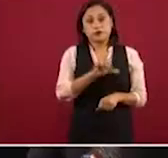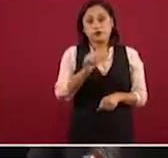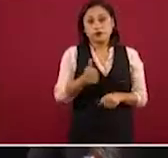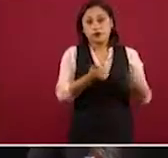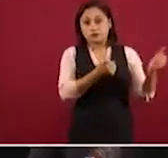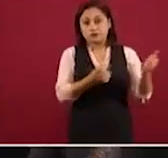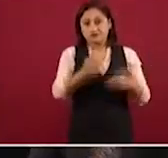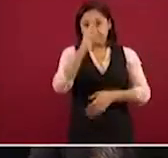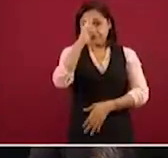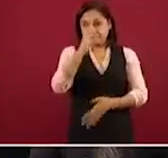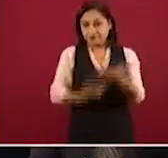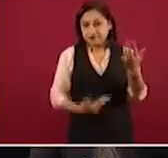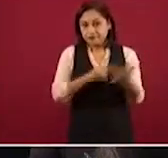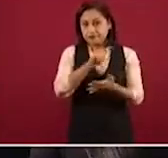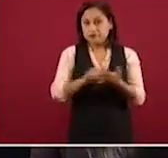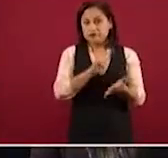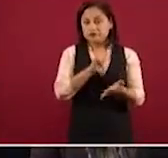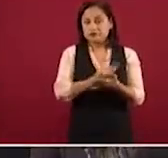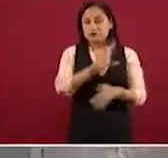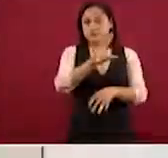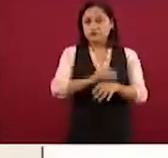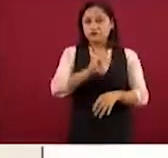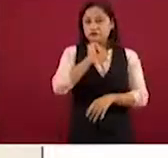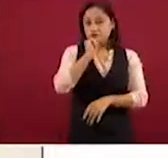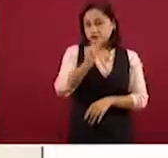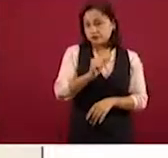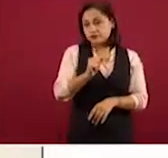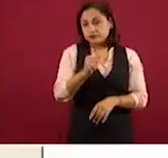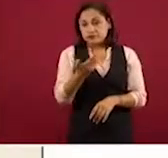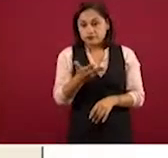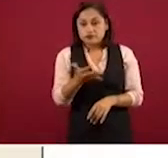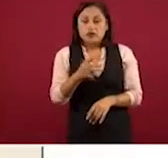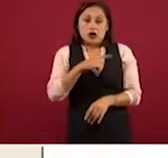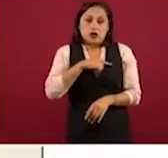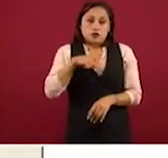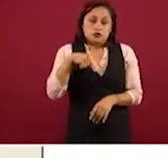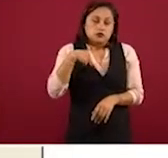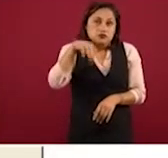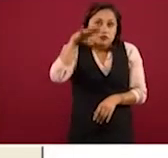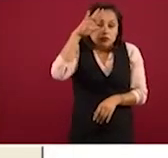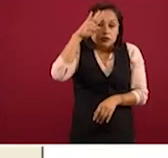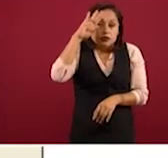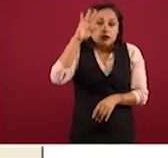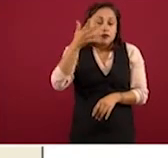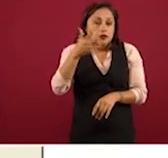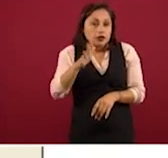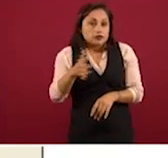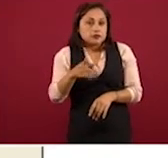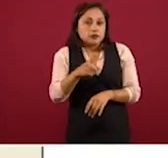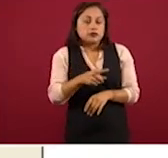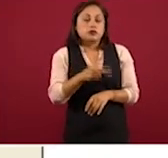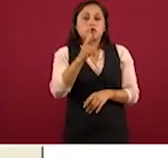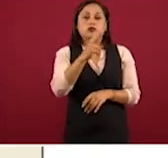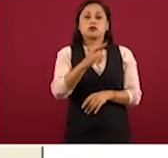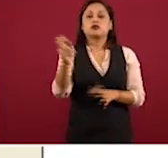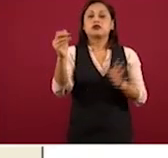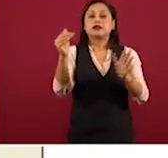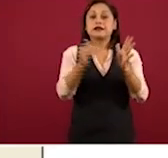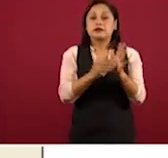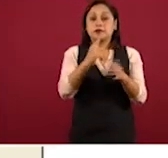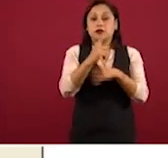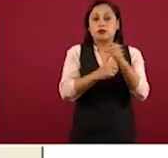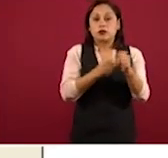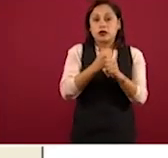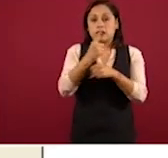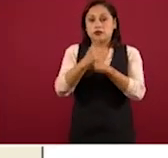ilegalmente, que esa es una estimación de eso fue lo que nosotros establecimos, es una estimación de estas de 200,000 por año,